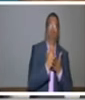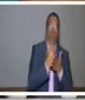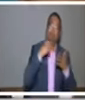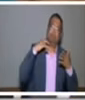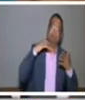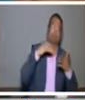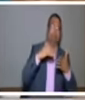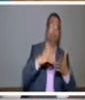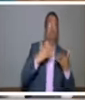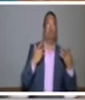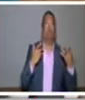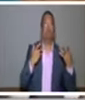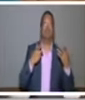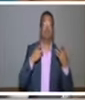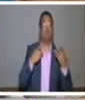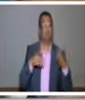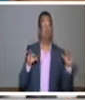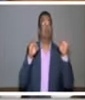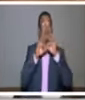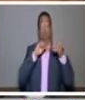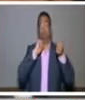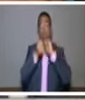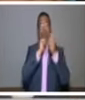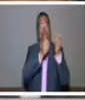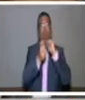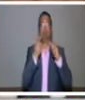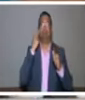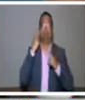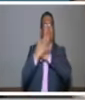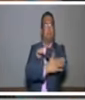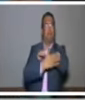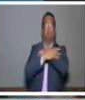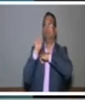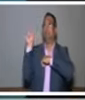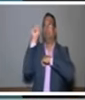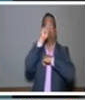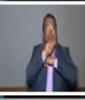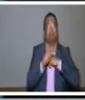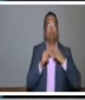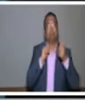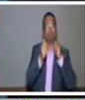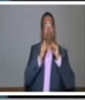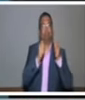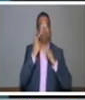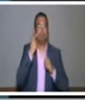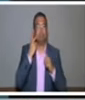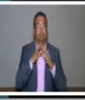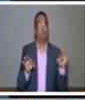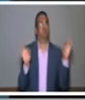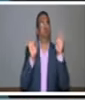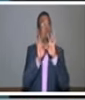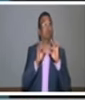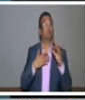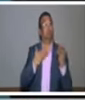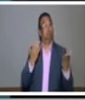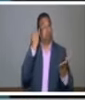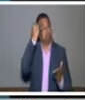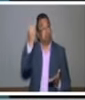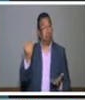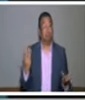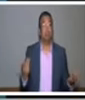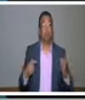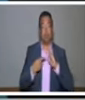tenemos que medir contra otros países y otros lugares. Tenemos que trabajar con el factor principal y por eso he propuesto que podamos